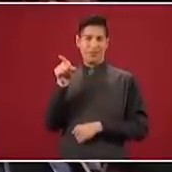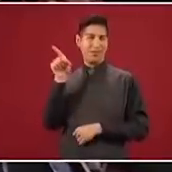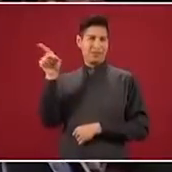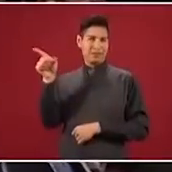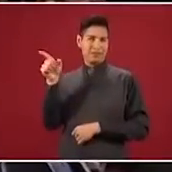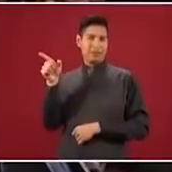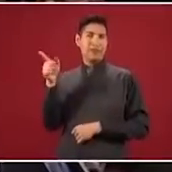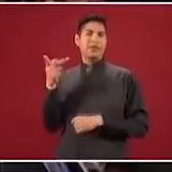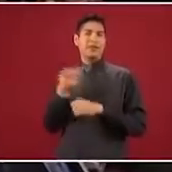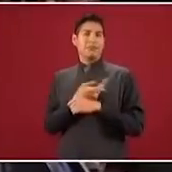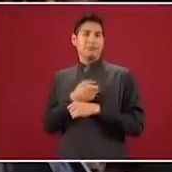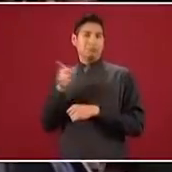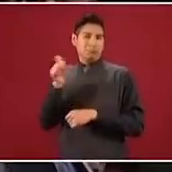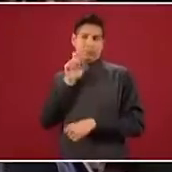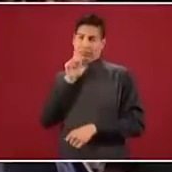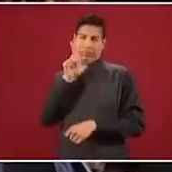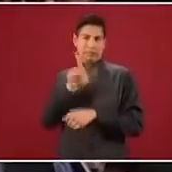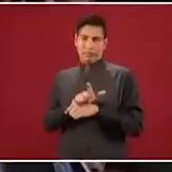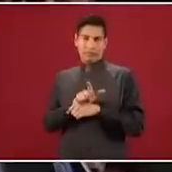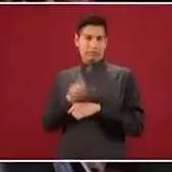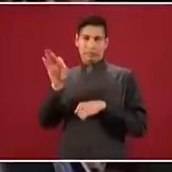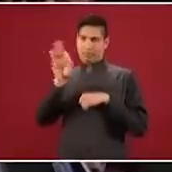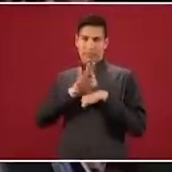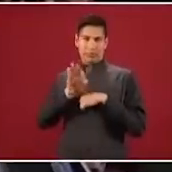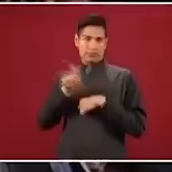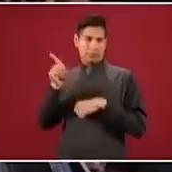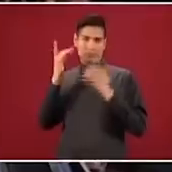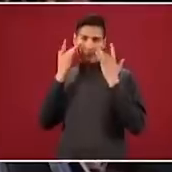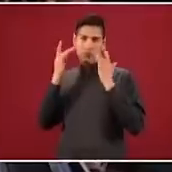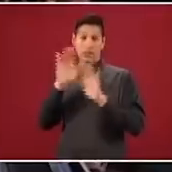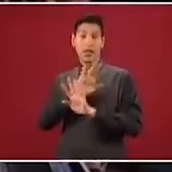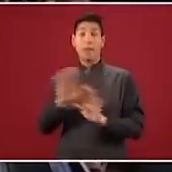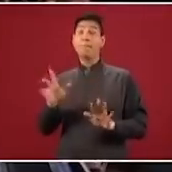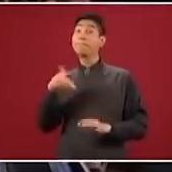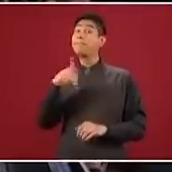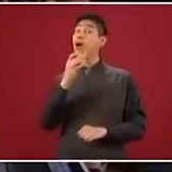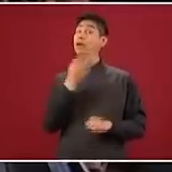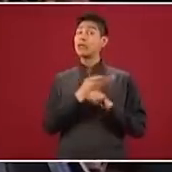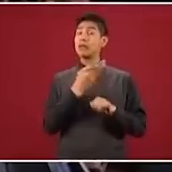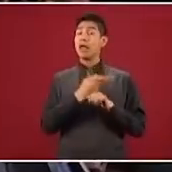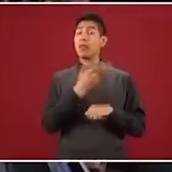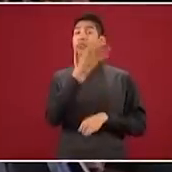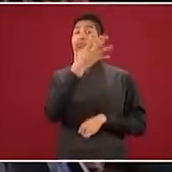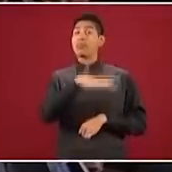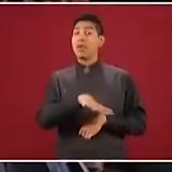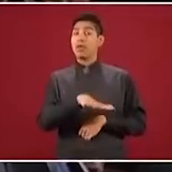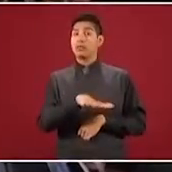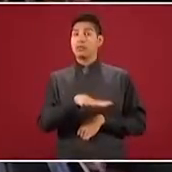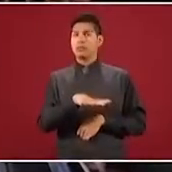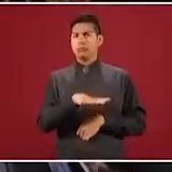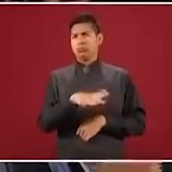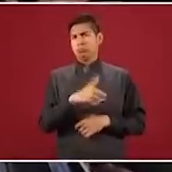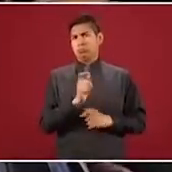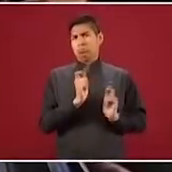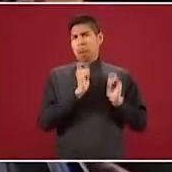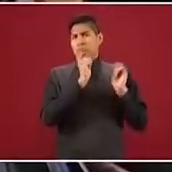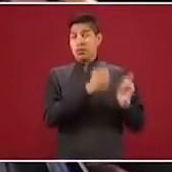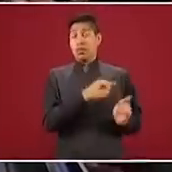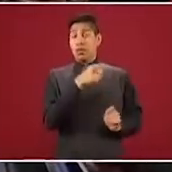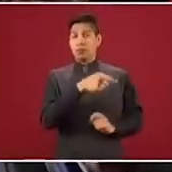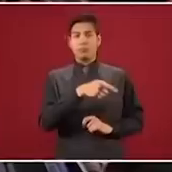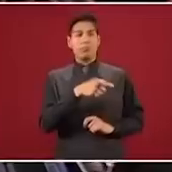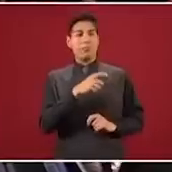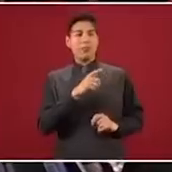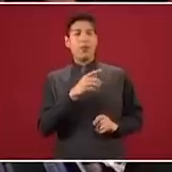farmacéutico, pero a la fecha existen 10 superdelegados que tienen procesos abiertos, acusados de